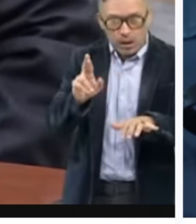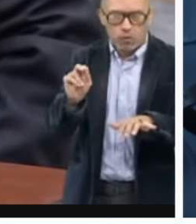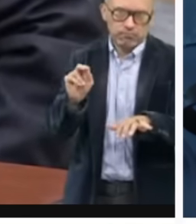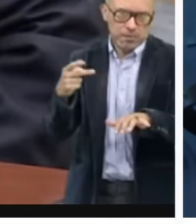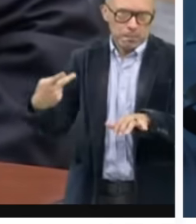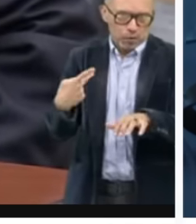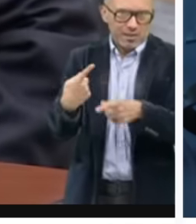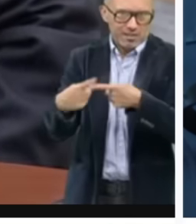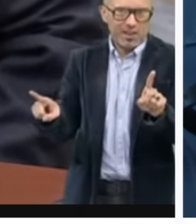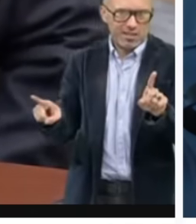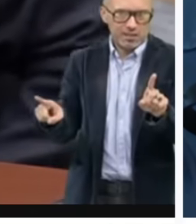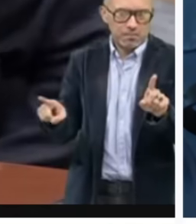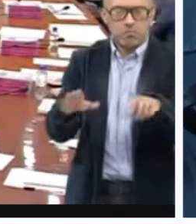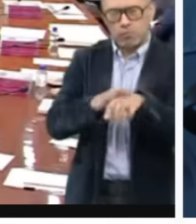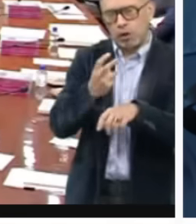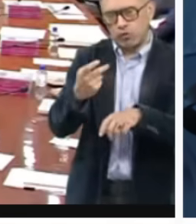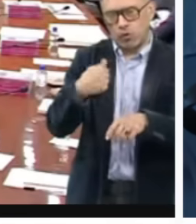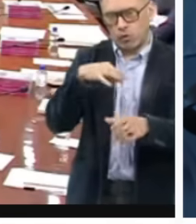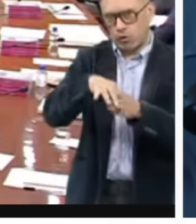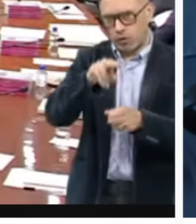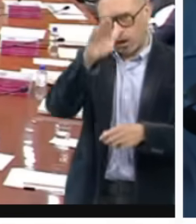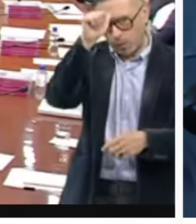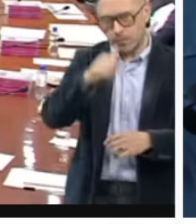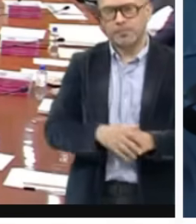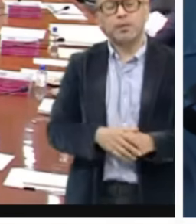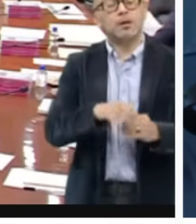misma razón yo también votaré en contra. ¿Alguien más?